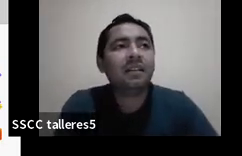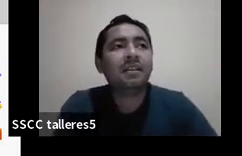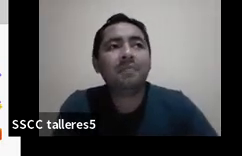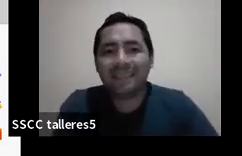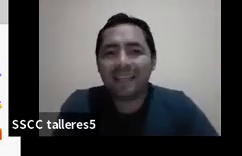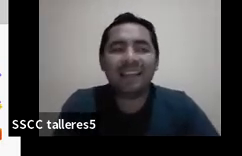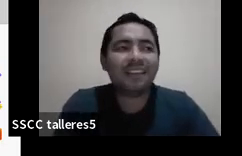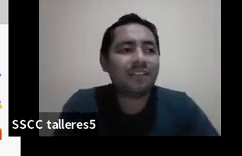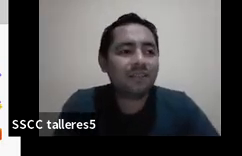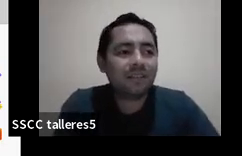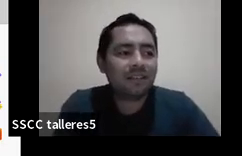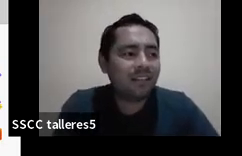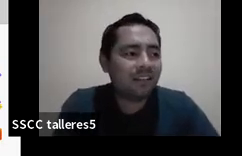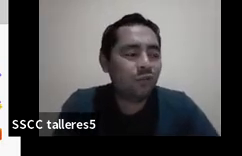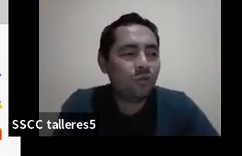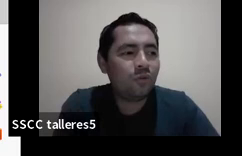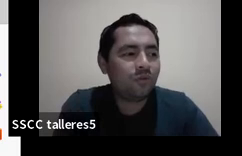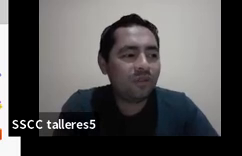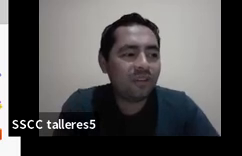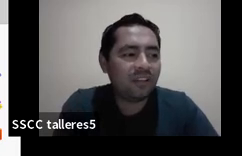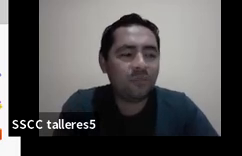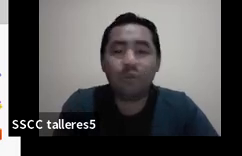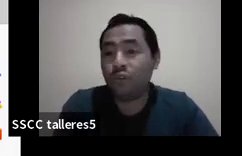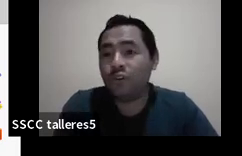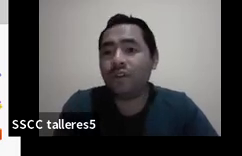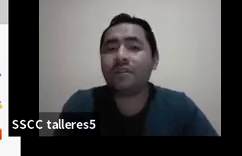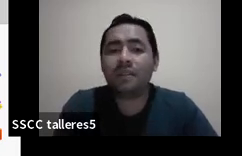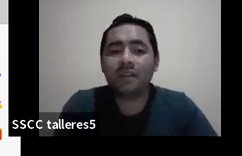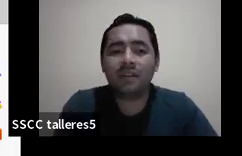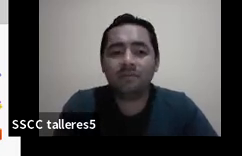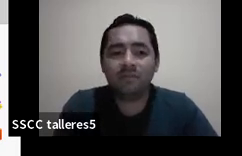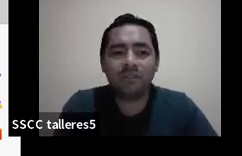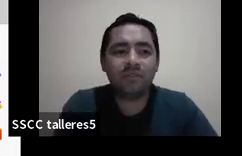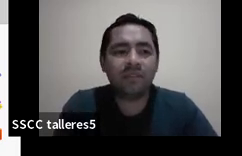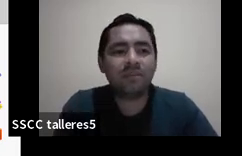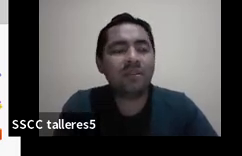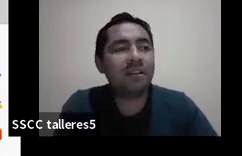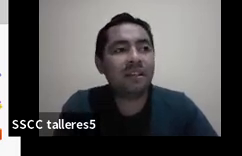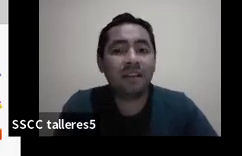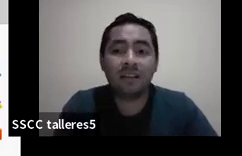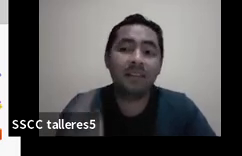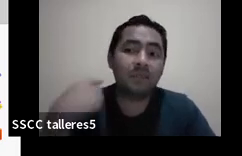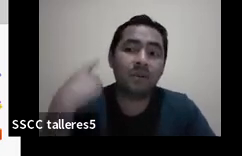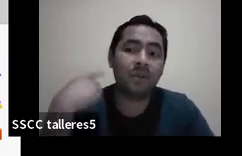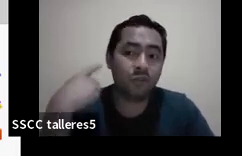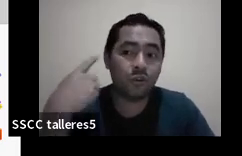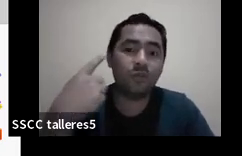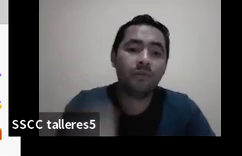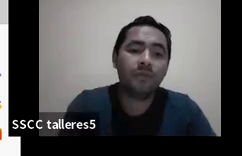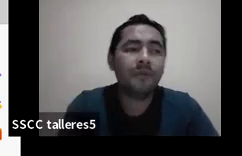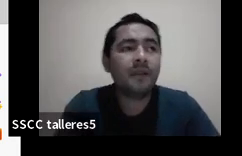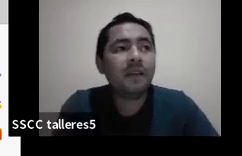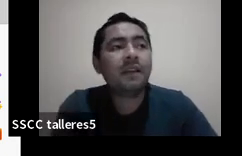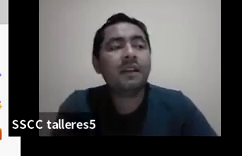múltiples batallas que tuvo y explosiones, no sé si ustedes han visto en la serie, que él se vuelve